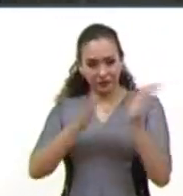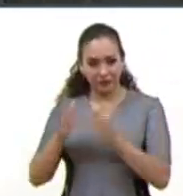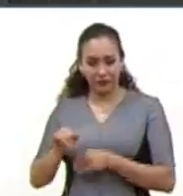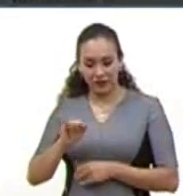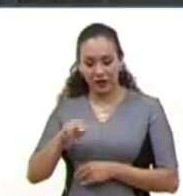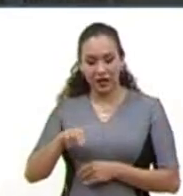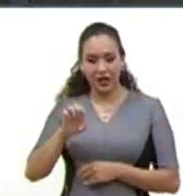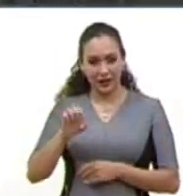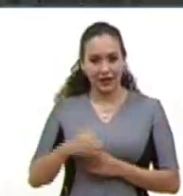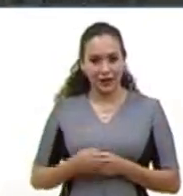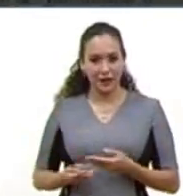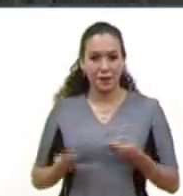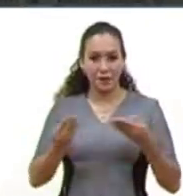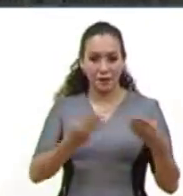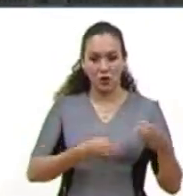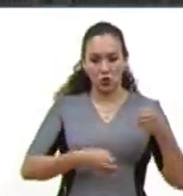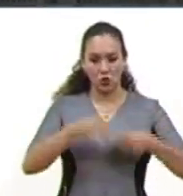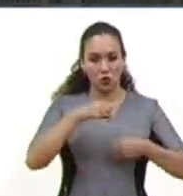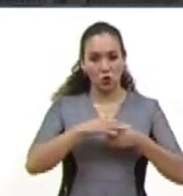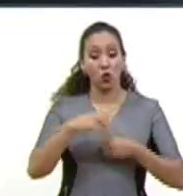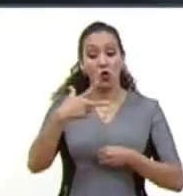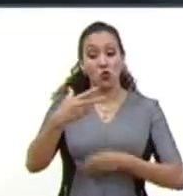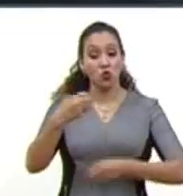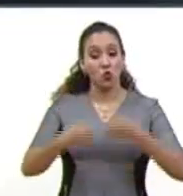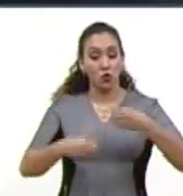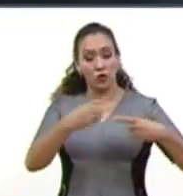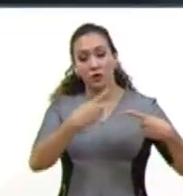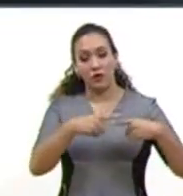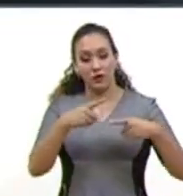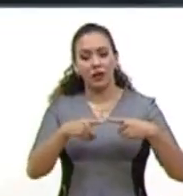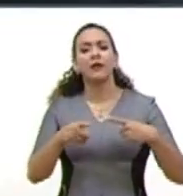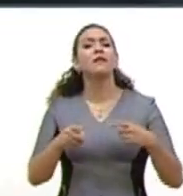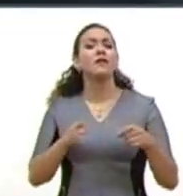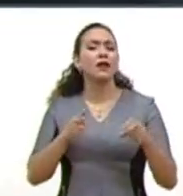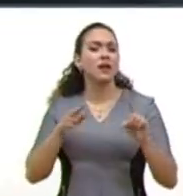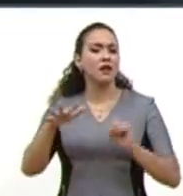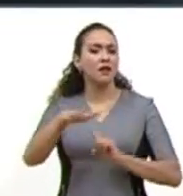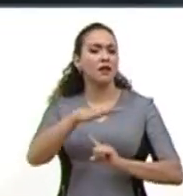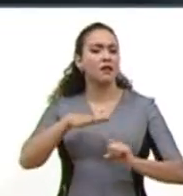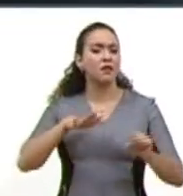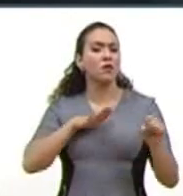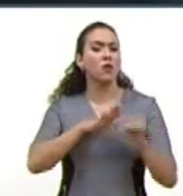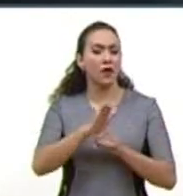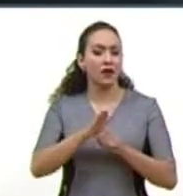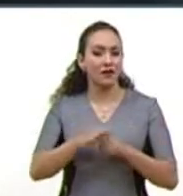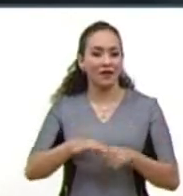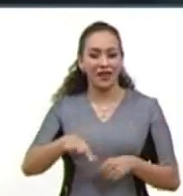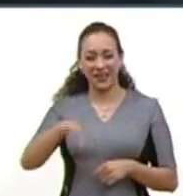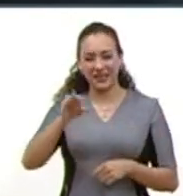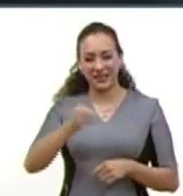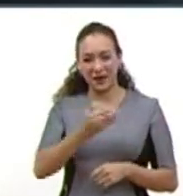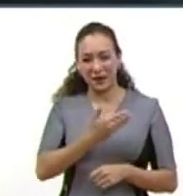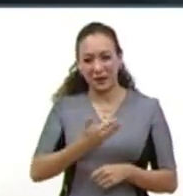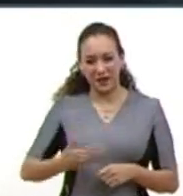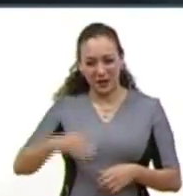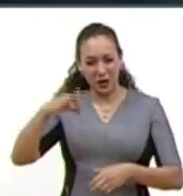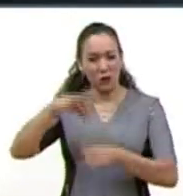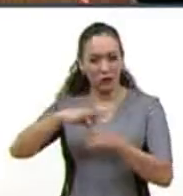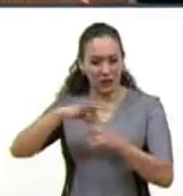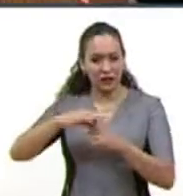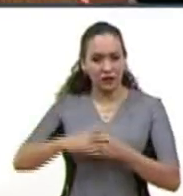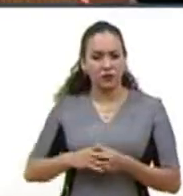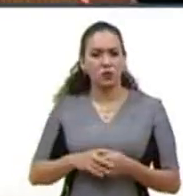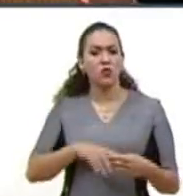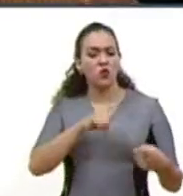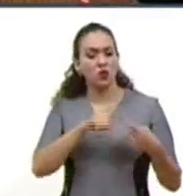remitió al Tribunal Electoral 8 juicios relacionados con la pasada elección presidencial, de los cuales 5 son juicios para la protección de los